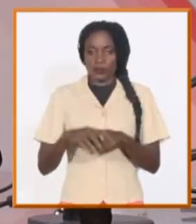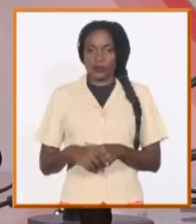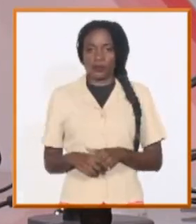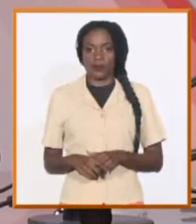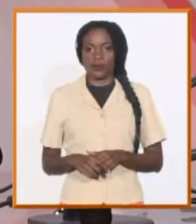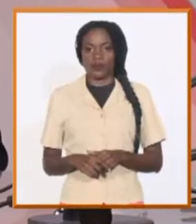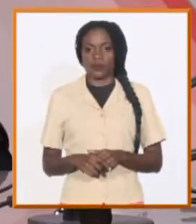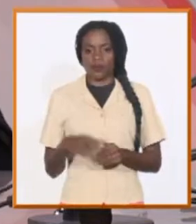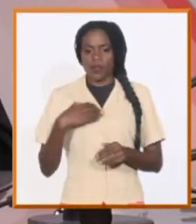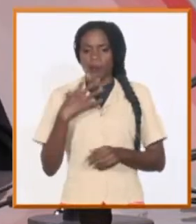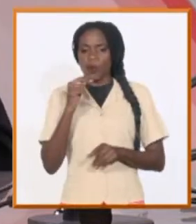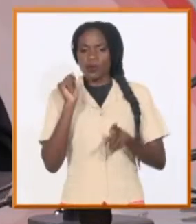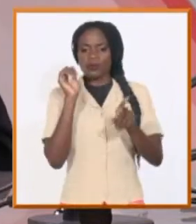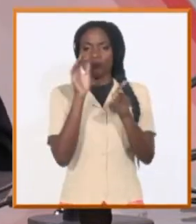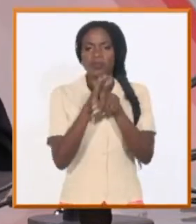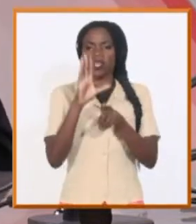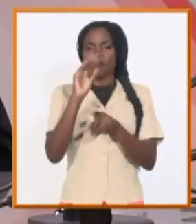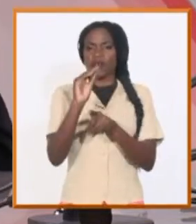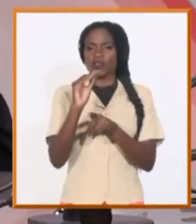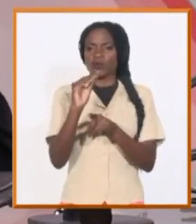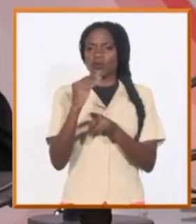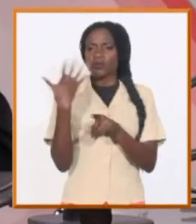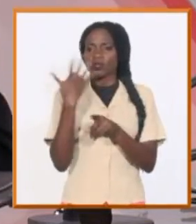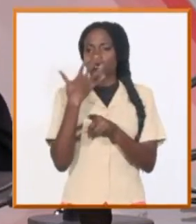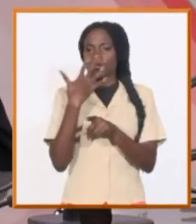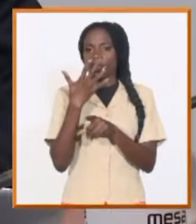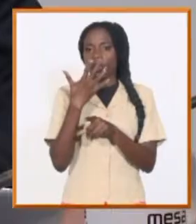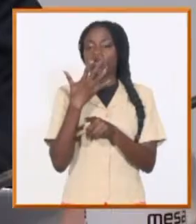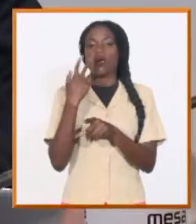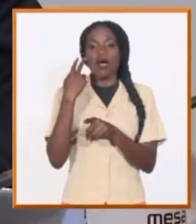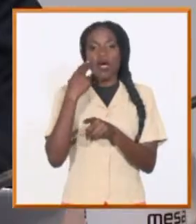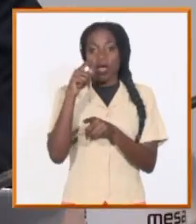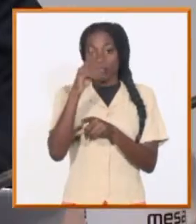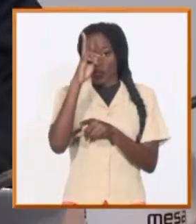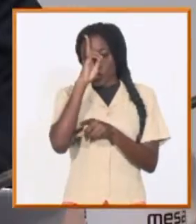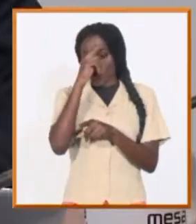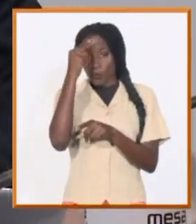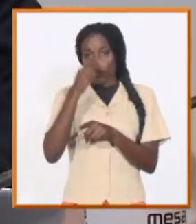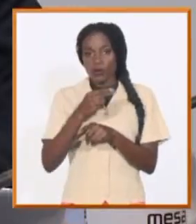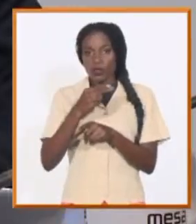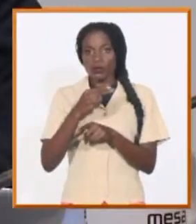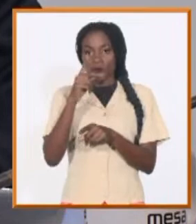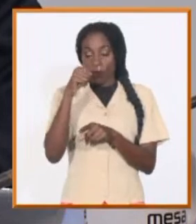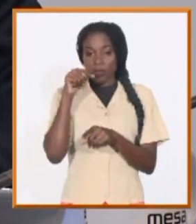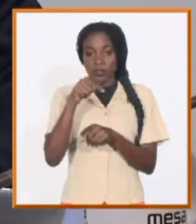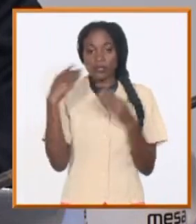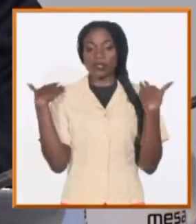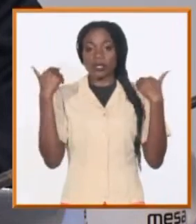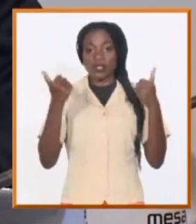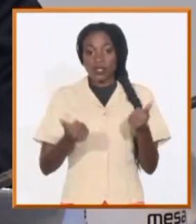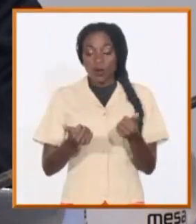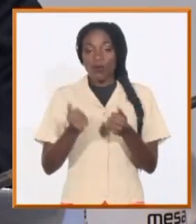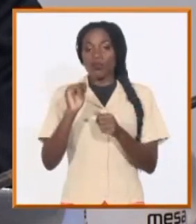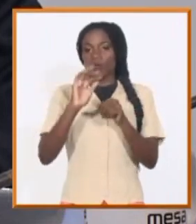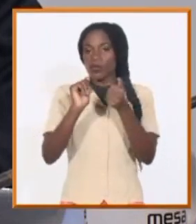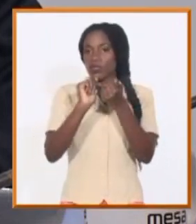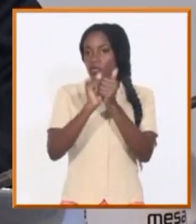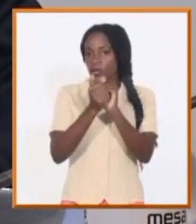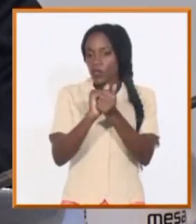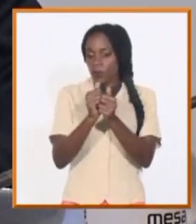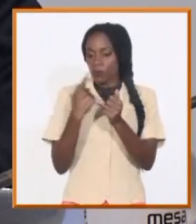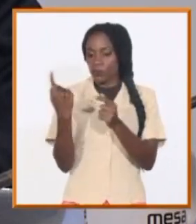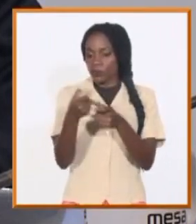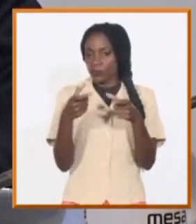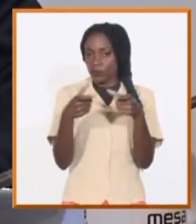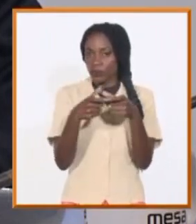gustaría comenzar pues hablando con el doctor Héctor Noa Cuadros, metodólogo de la Dirección de Alto Rendimiento de